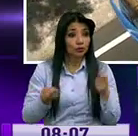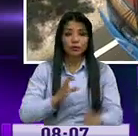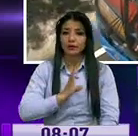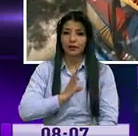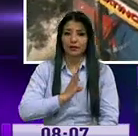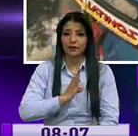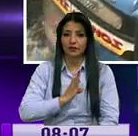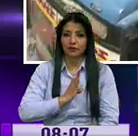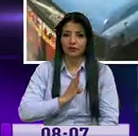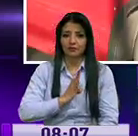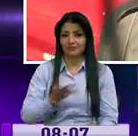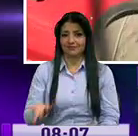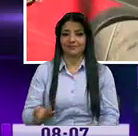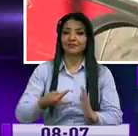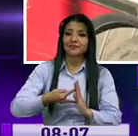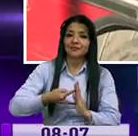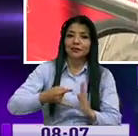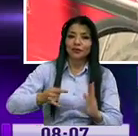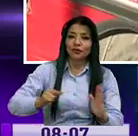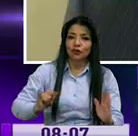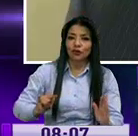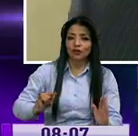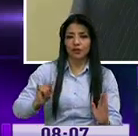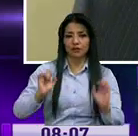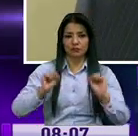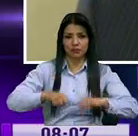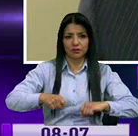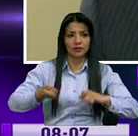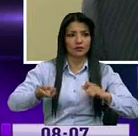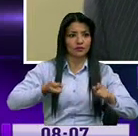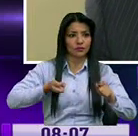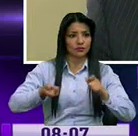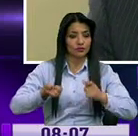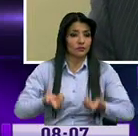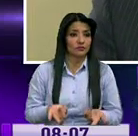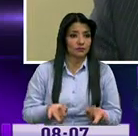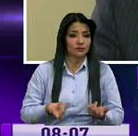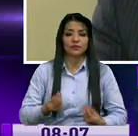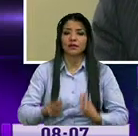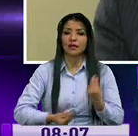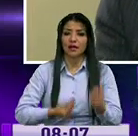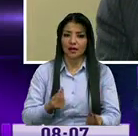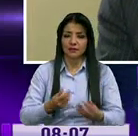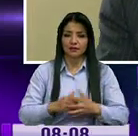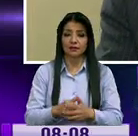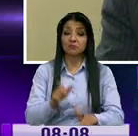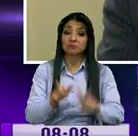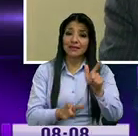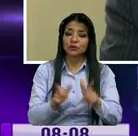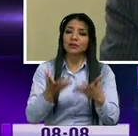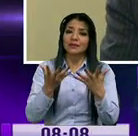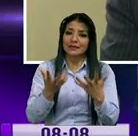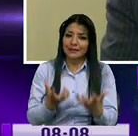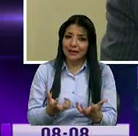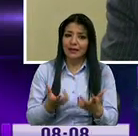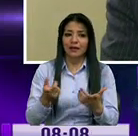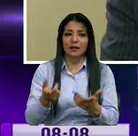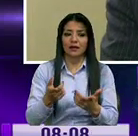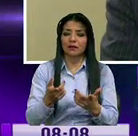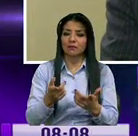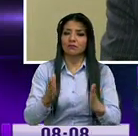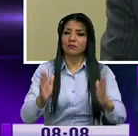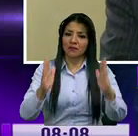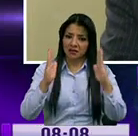la tecnología puede realizar ese tipo de controles. ¿Qué es lo que le preocupa a la ciudadanía? El maltrato que recibe todos los